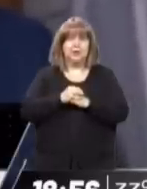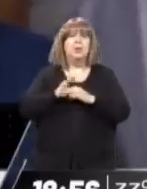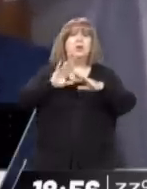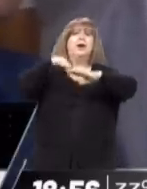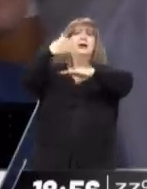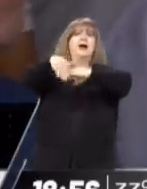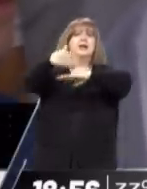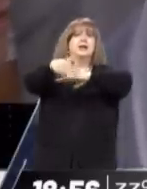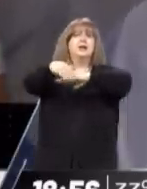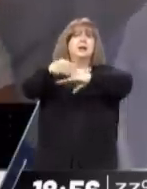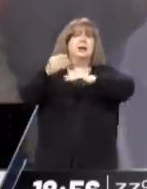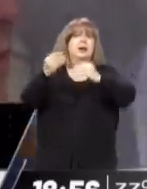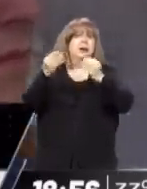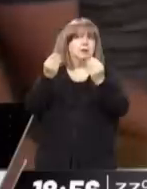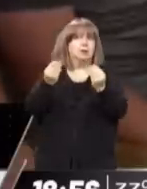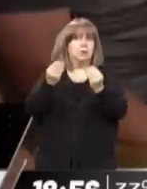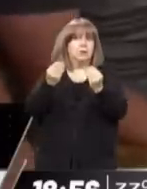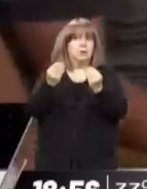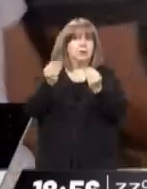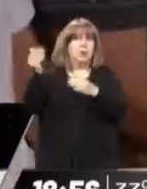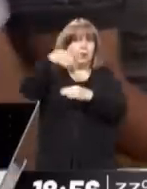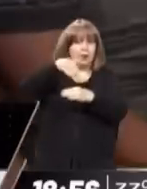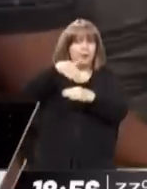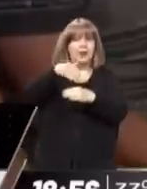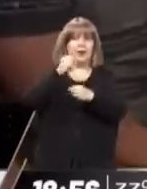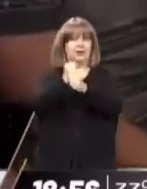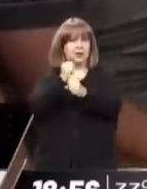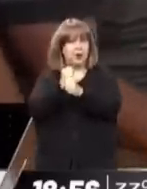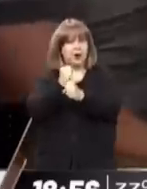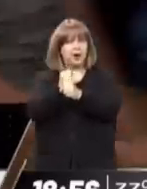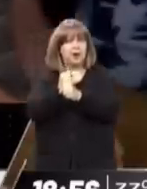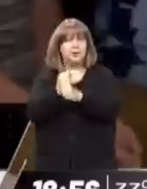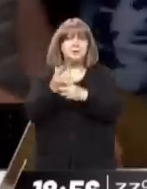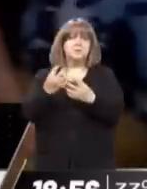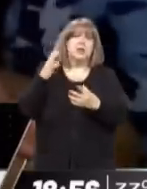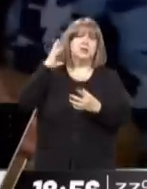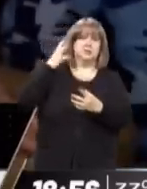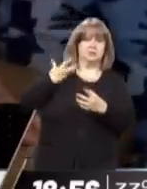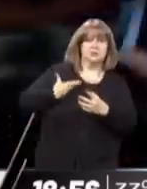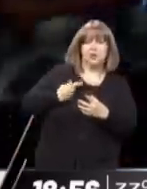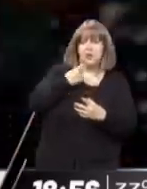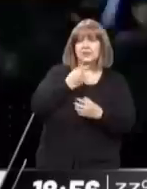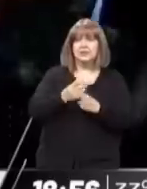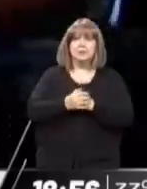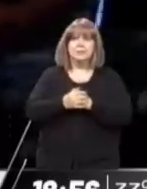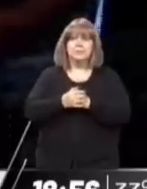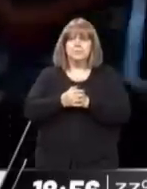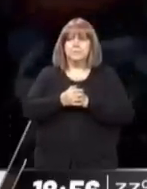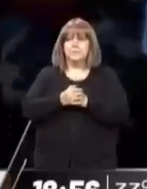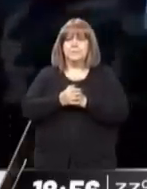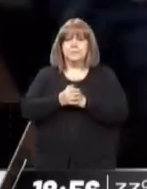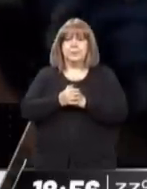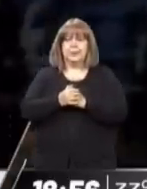la responsabilidad en cada uno de ellos y los roles. Claro, porque vos pensando, lo pienso, no sé, me nace esto de decir, bueno, no sé si nos